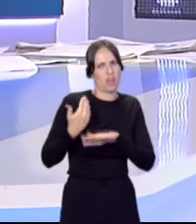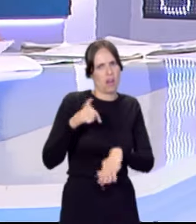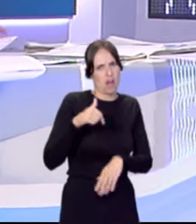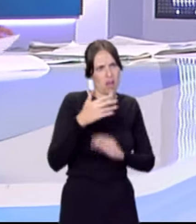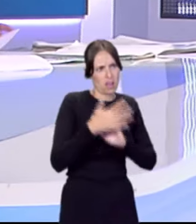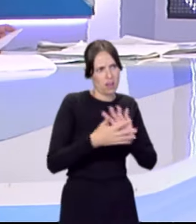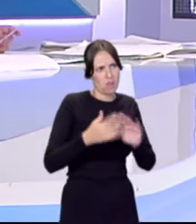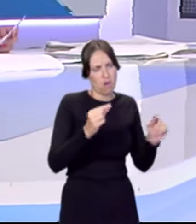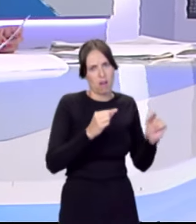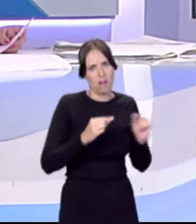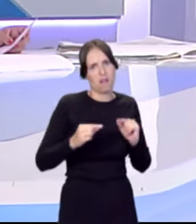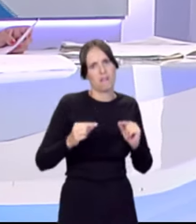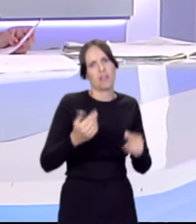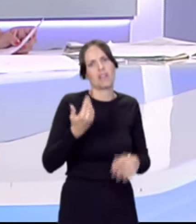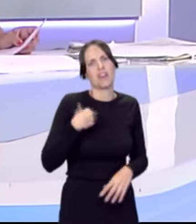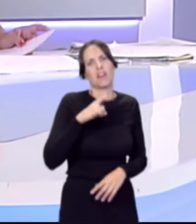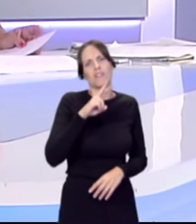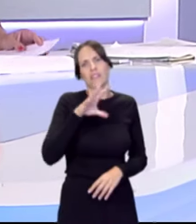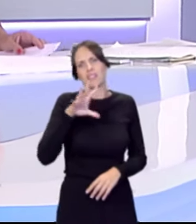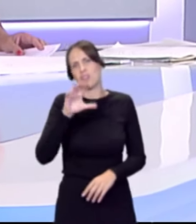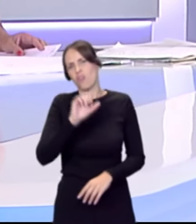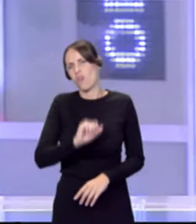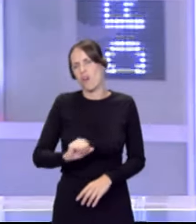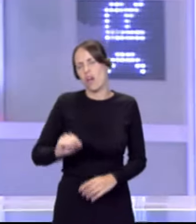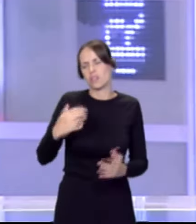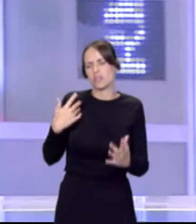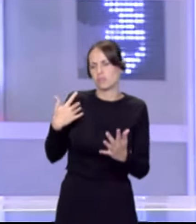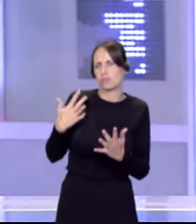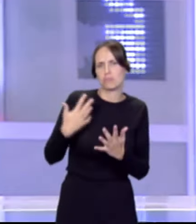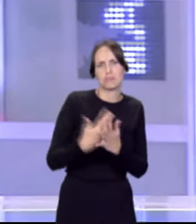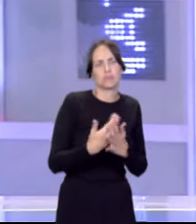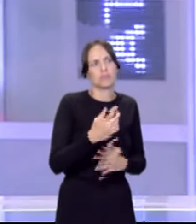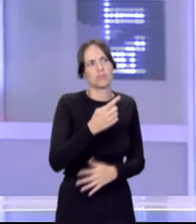Llevamos 25 años siendo espectadores